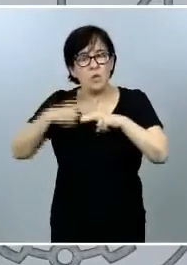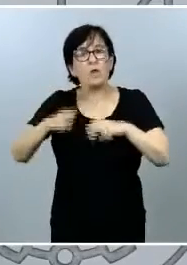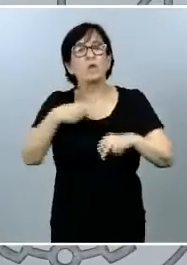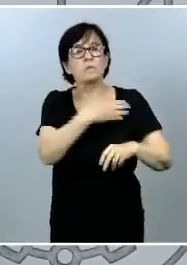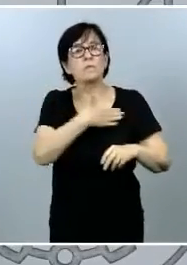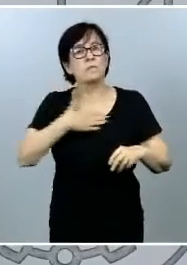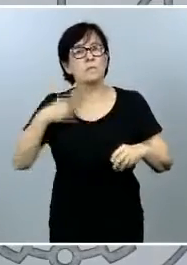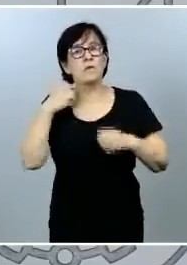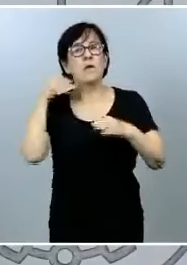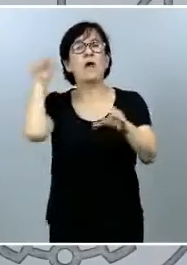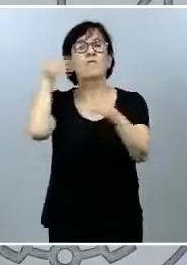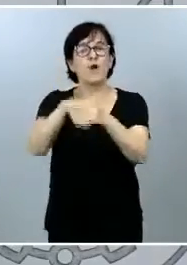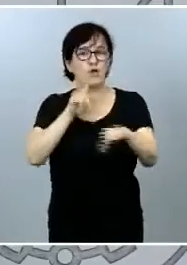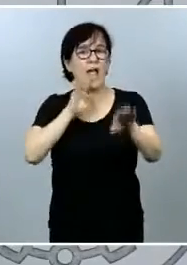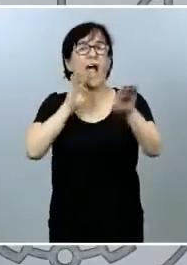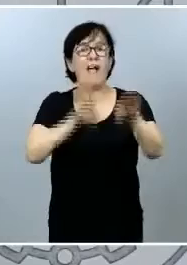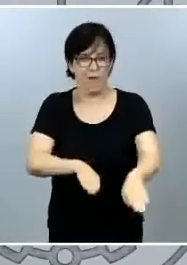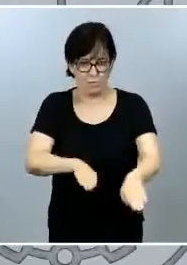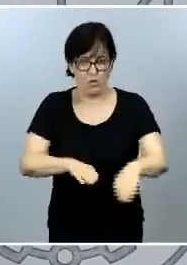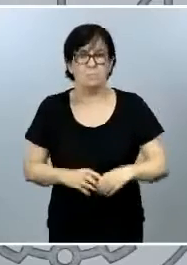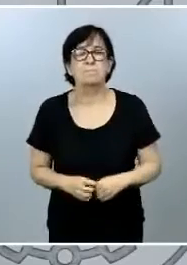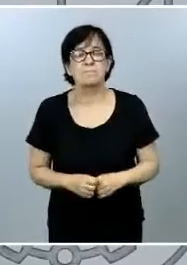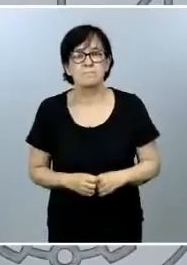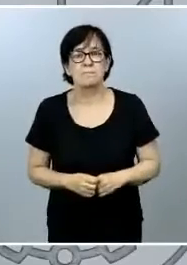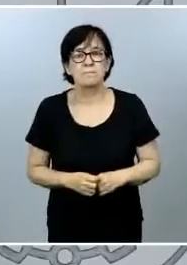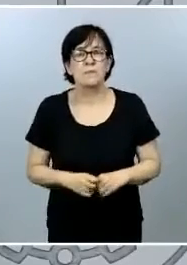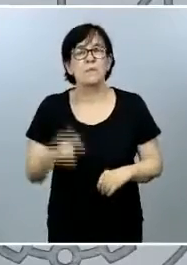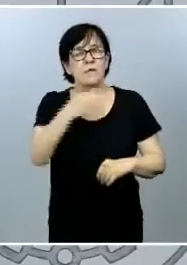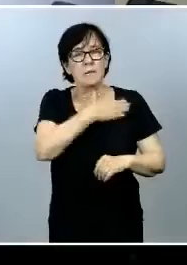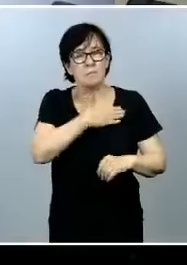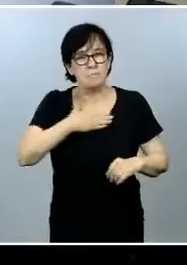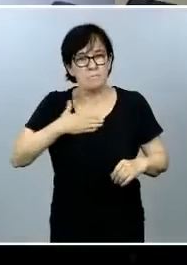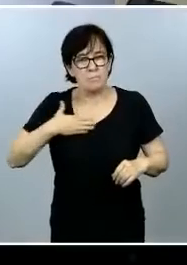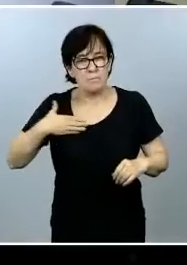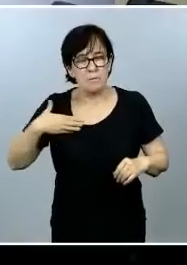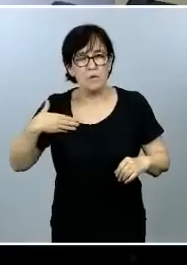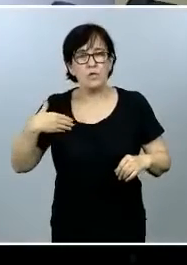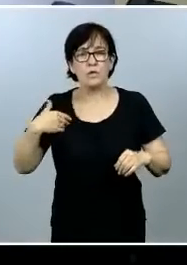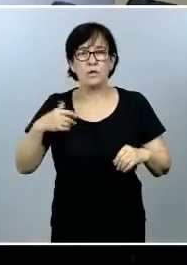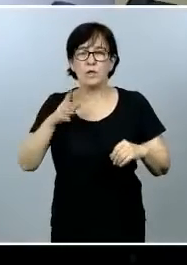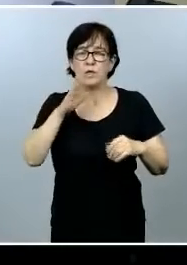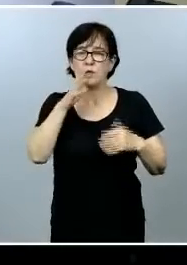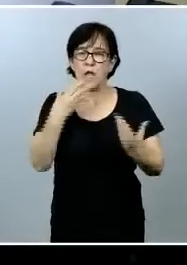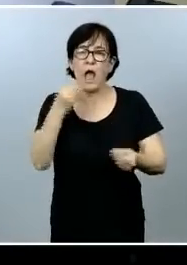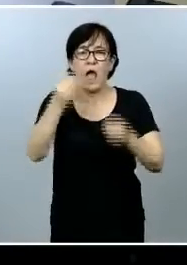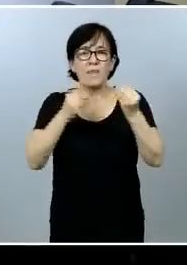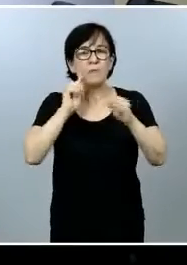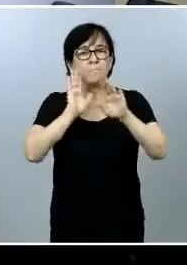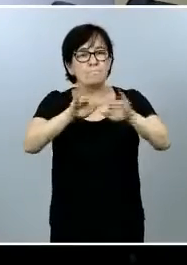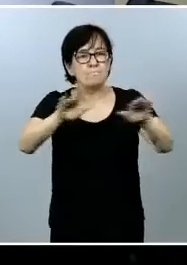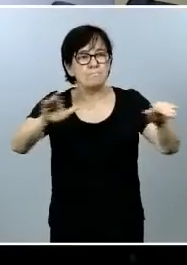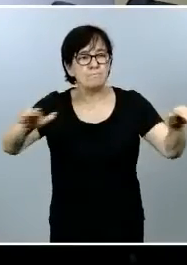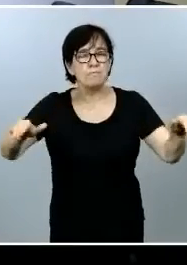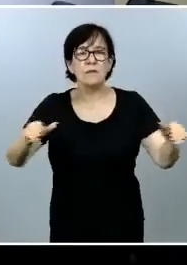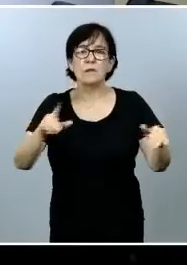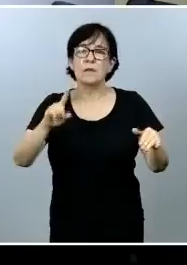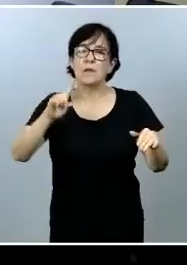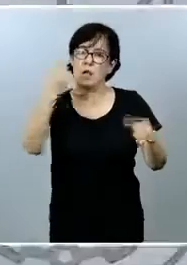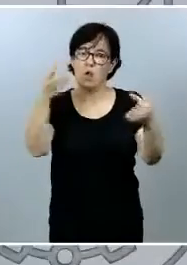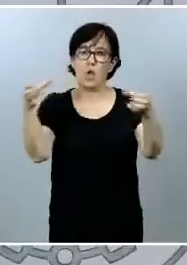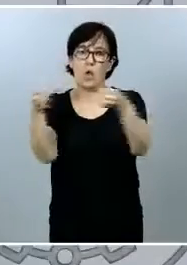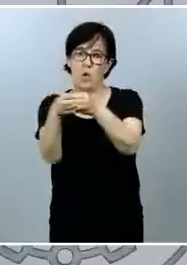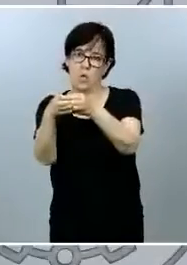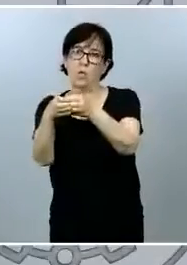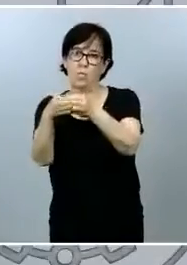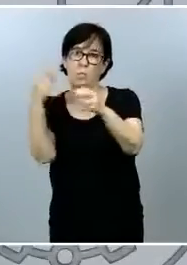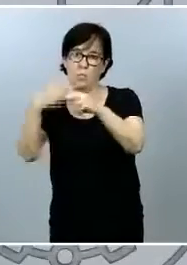votar a favor de la misma. Y me gustaría, en este sentido, hacer un llamamiento al principal partido de la oposición,